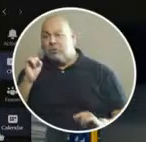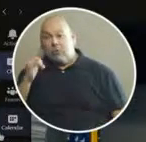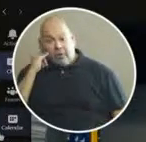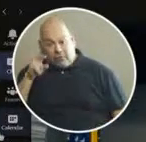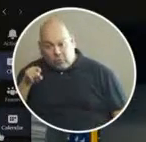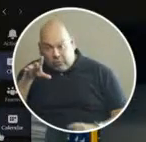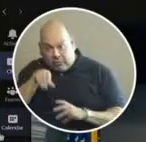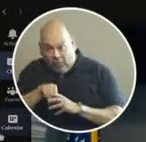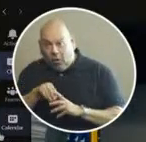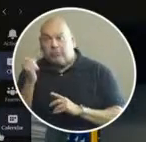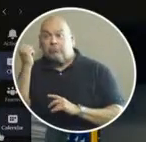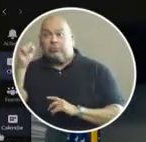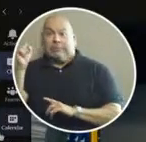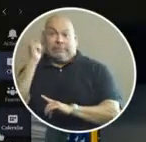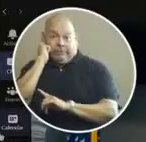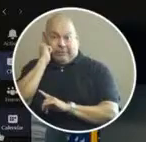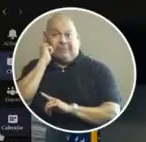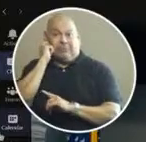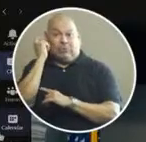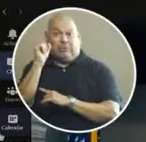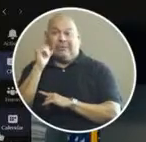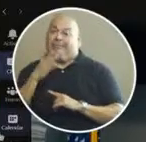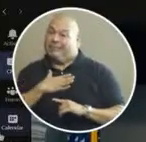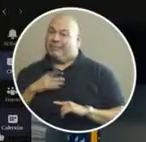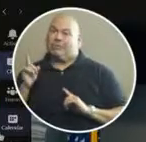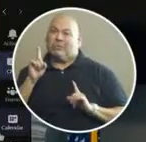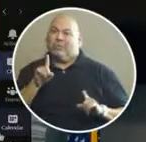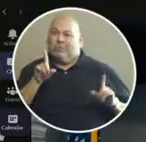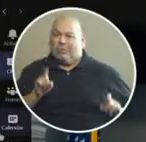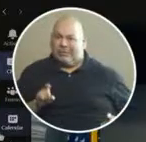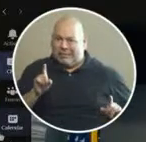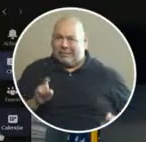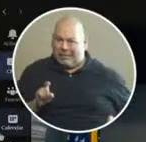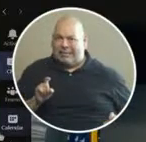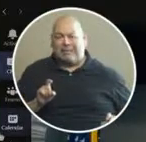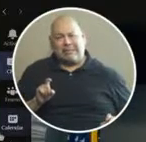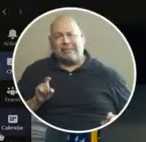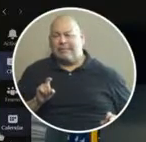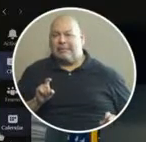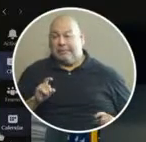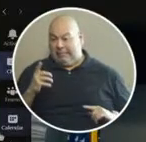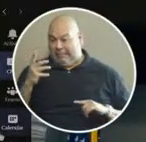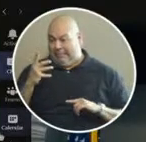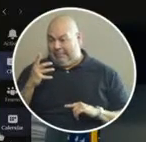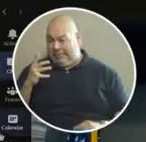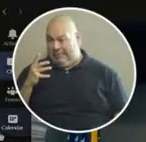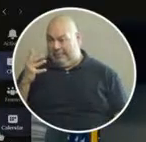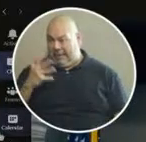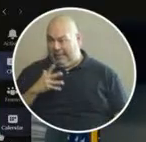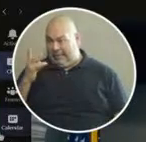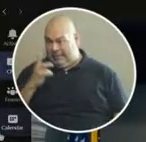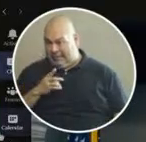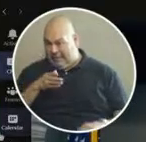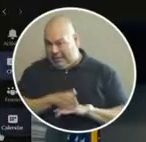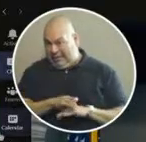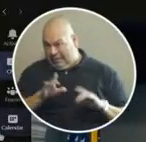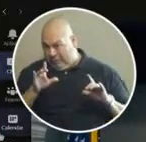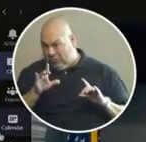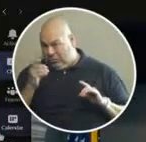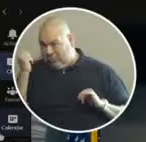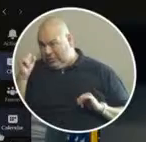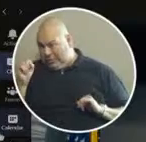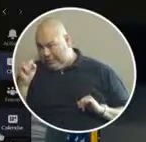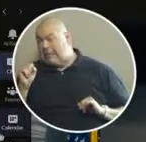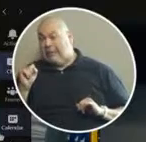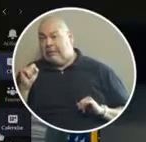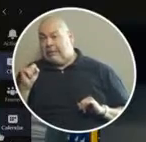usted participó en esas protestas, vaya y hágase la prueba 5 a 7 días después de que participó, o en cualquier momento en cuanto empiece